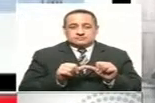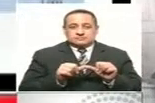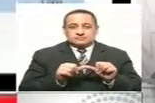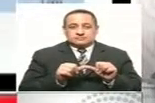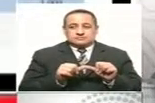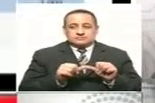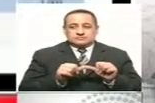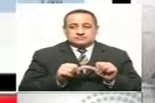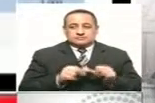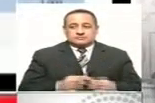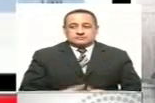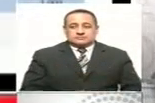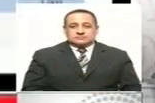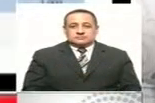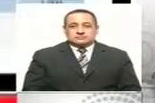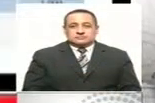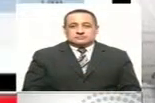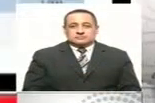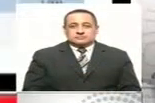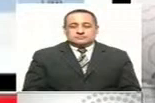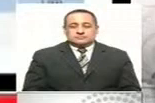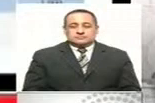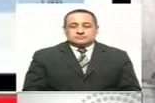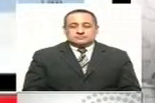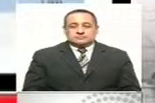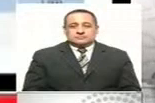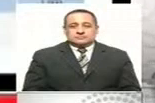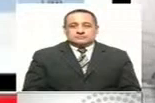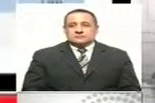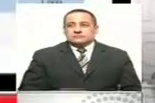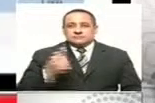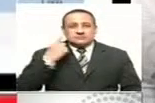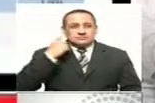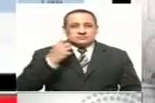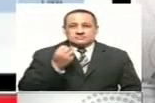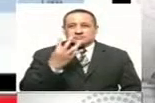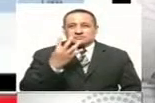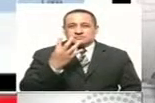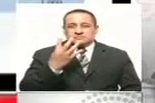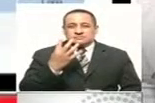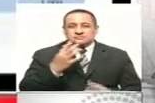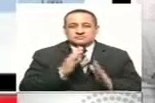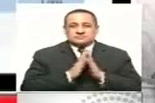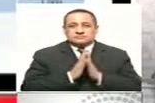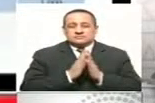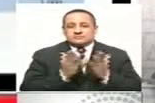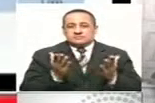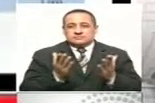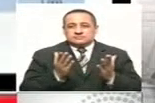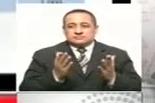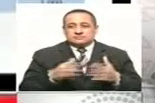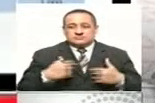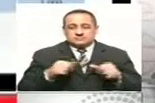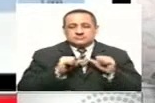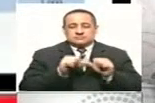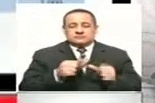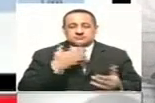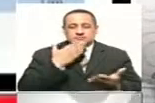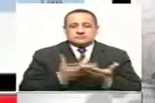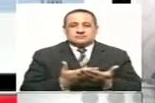Sí, sí, sí. El micrófono prendido. Pero... parece que hay algún micrófono encendido, pero vamos a continuar,